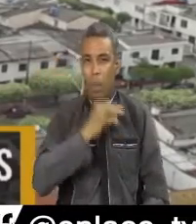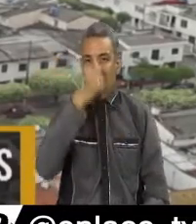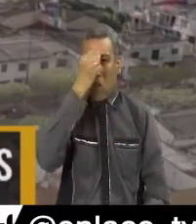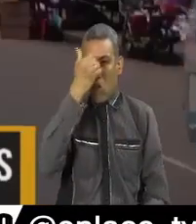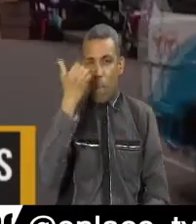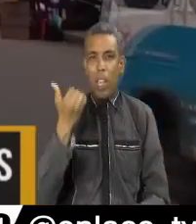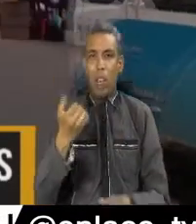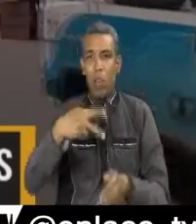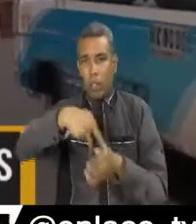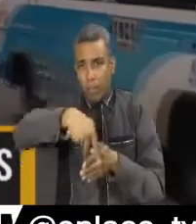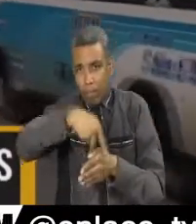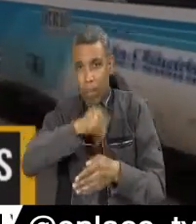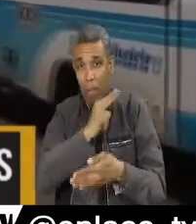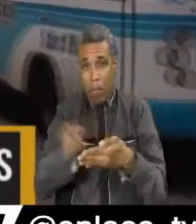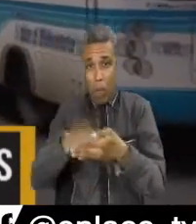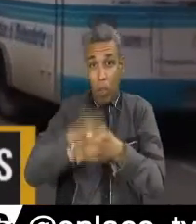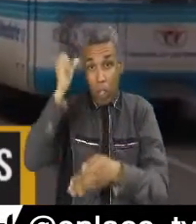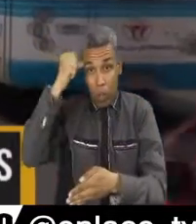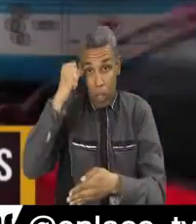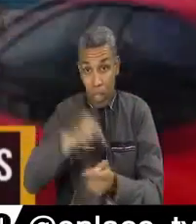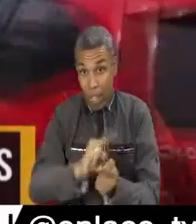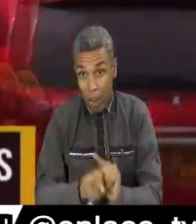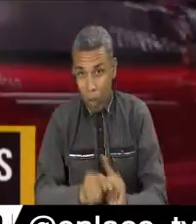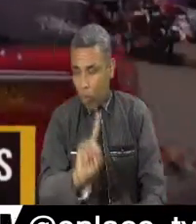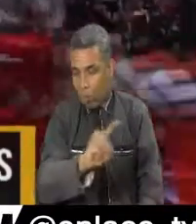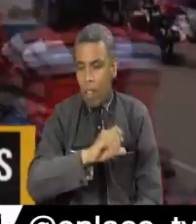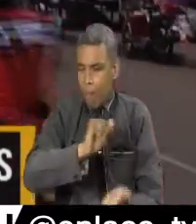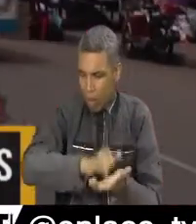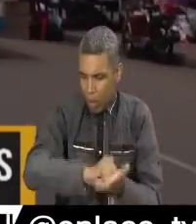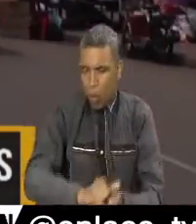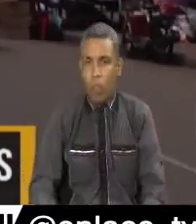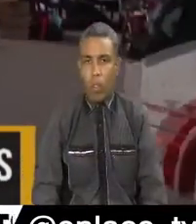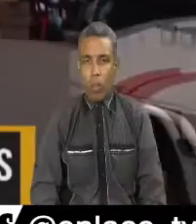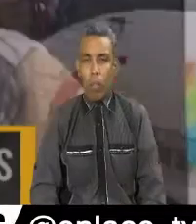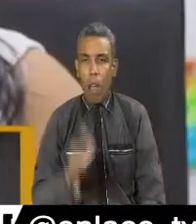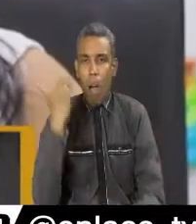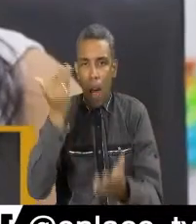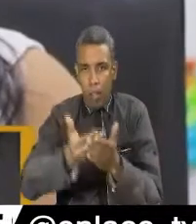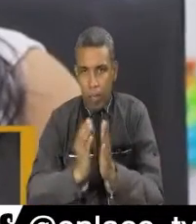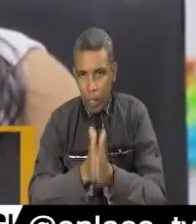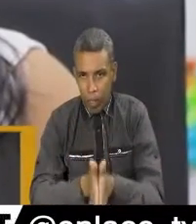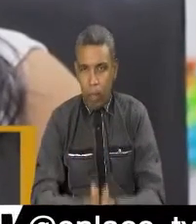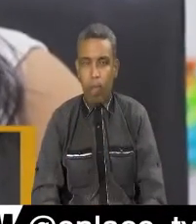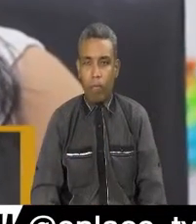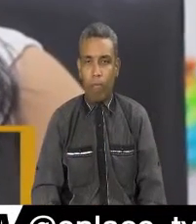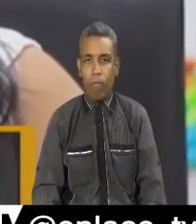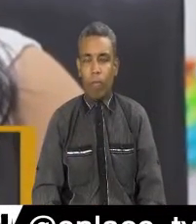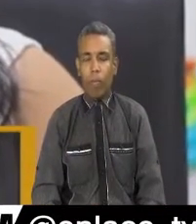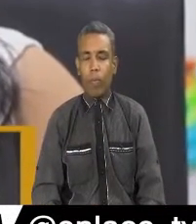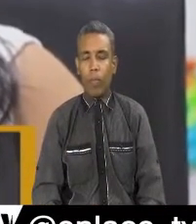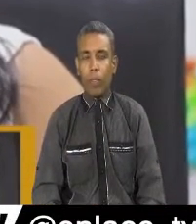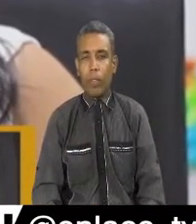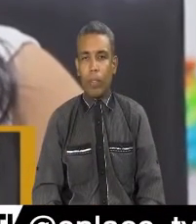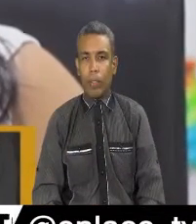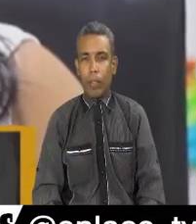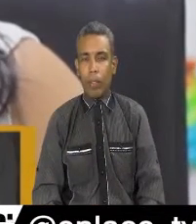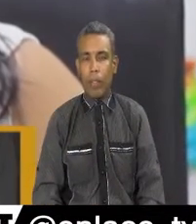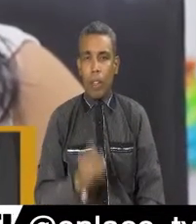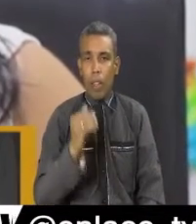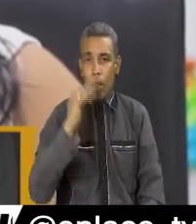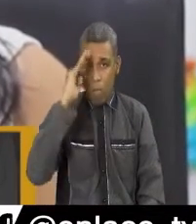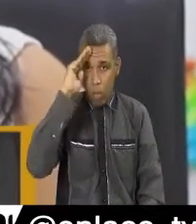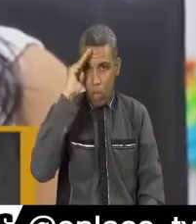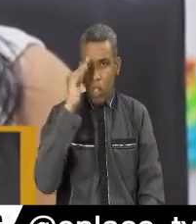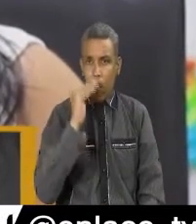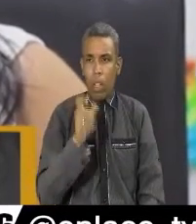fines de semana. Dijo que esta medida se mantiene hasta diciembre próximo. La policía en conjunto con tránsito